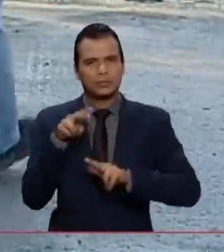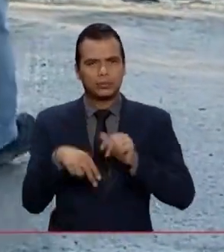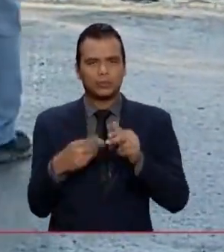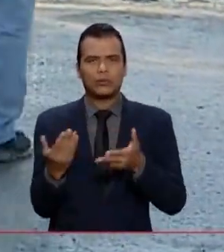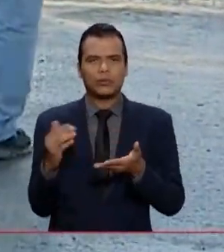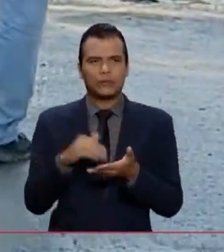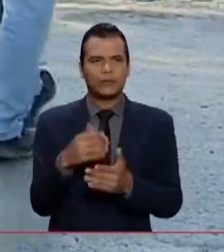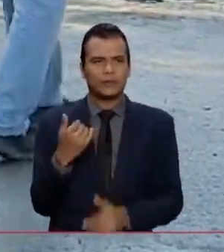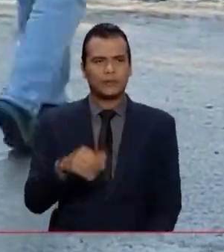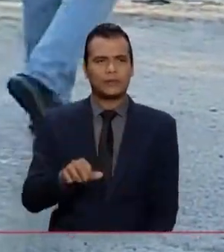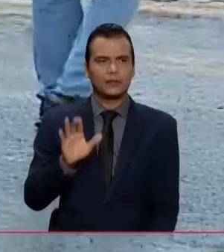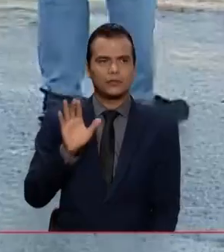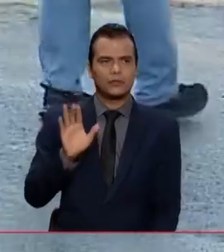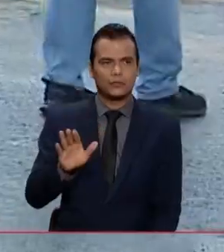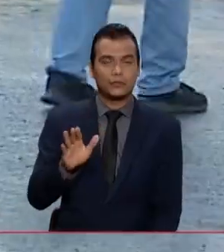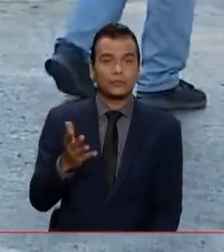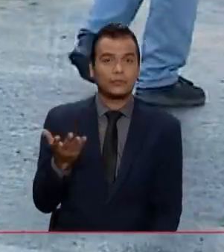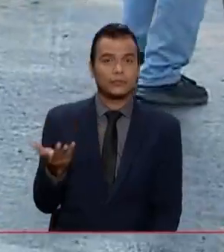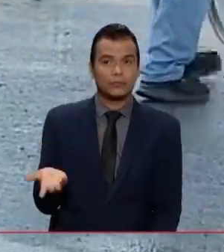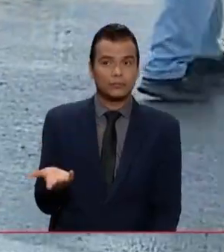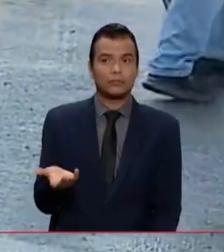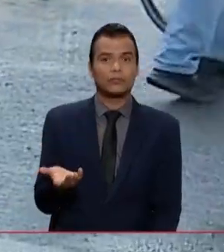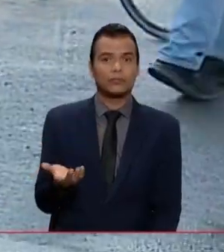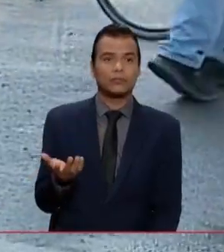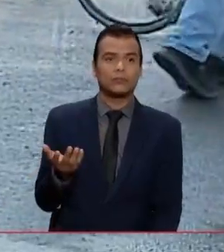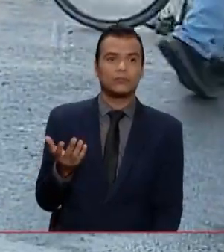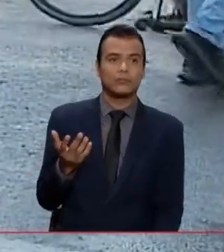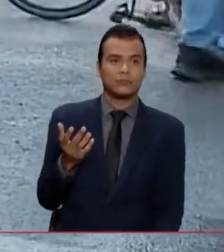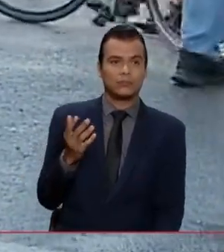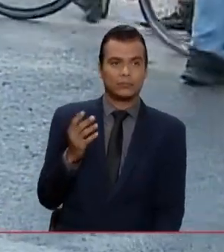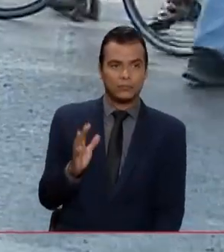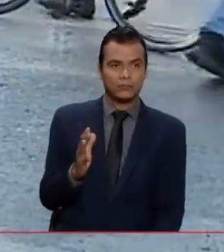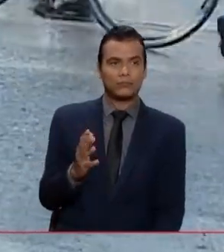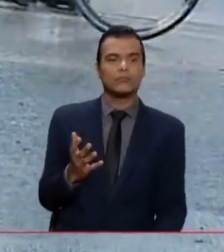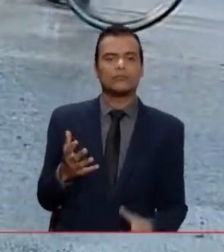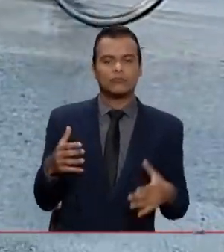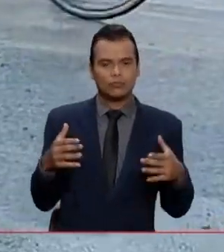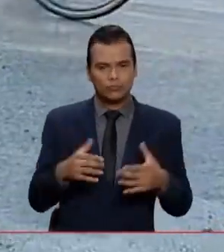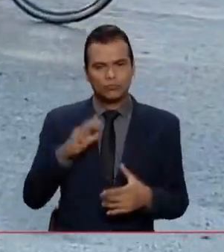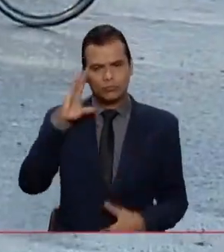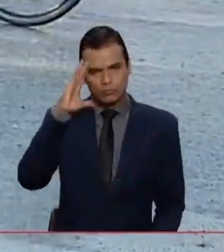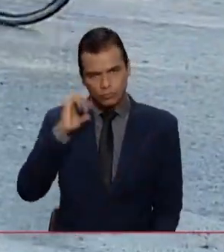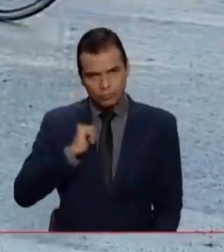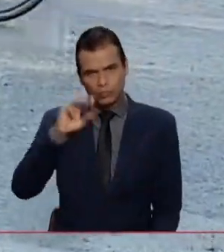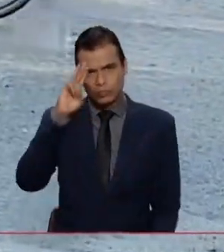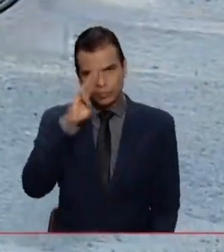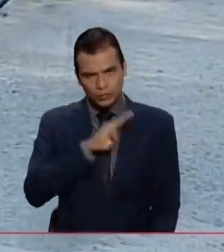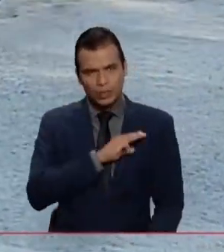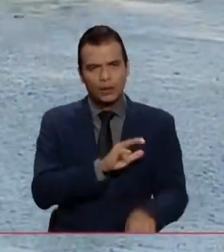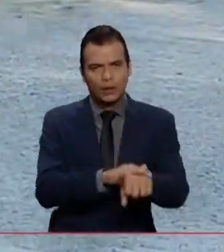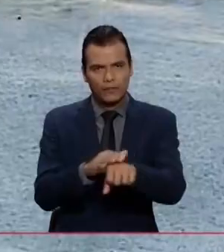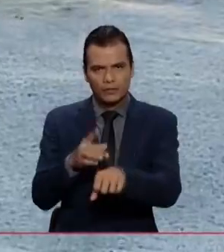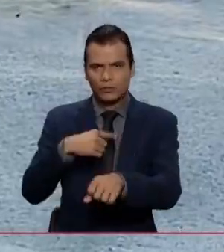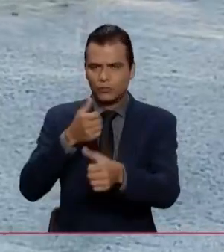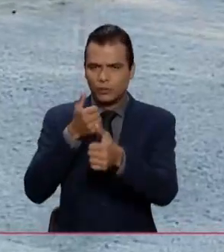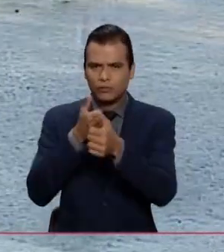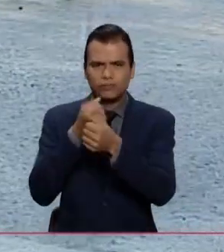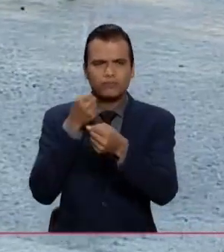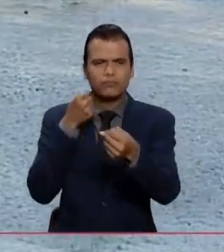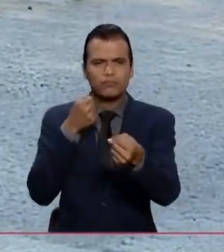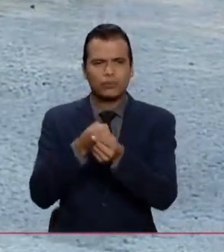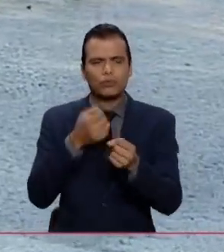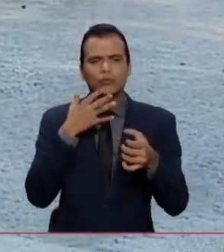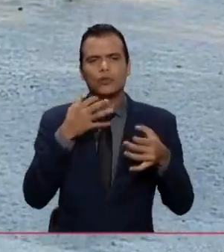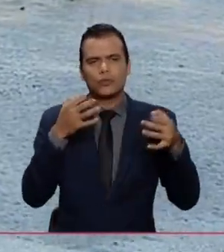pública se comprometió a garantizar la seguridad de todos los obreros y de, por supuesto, la maquinaria. Información de